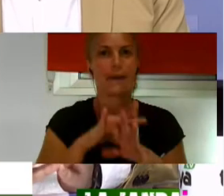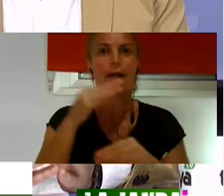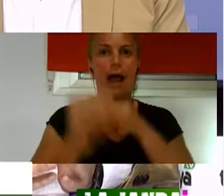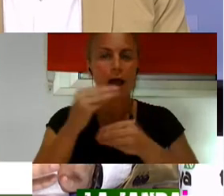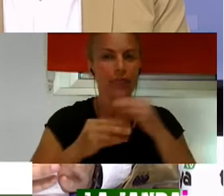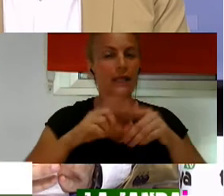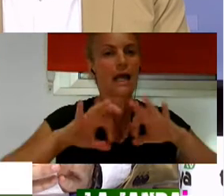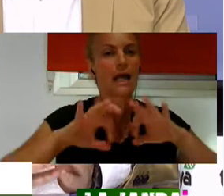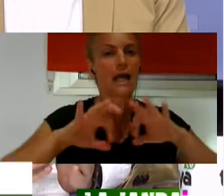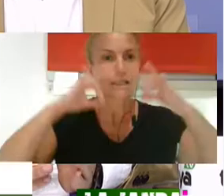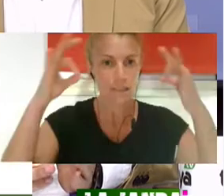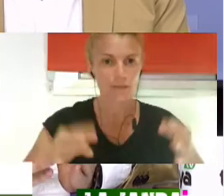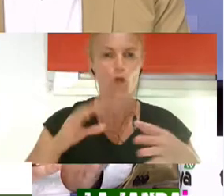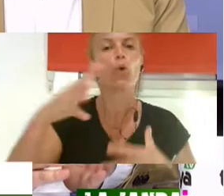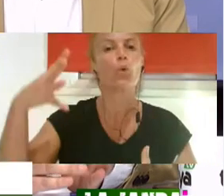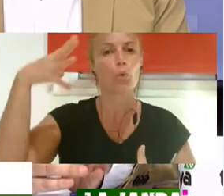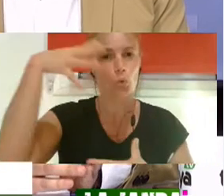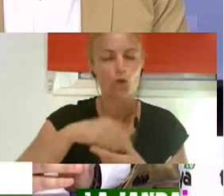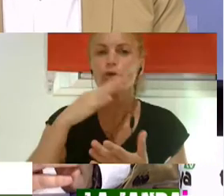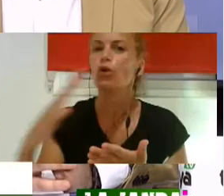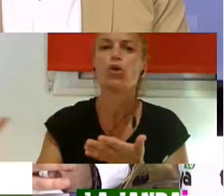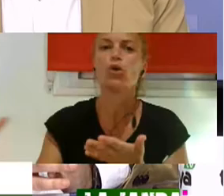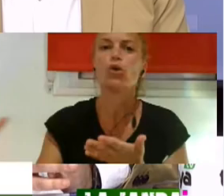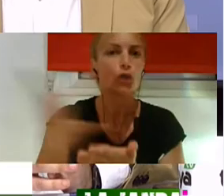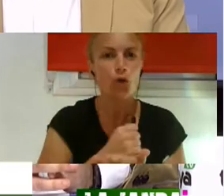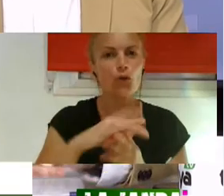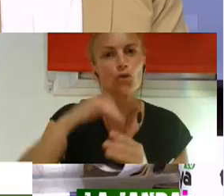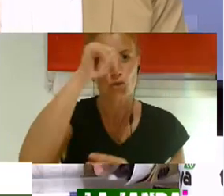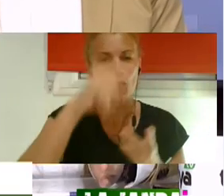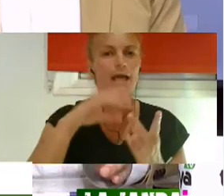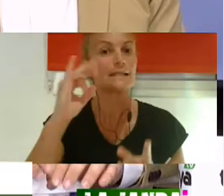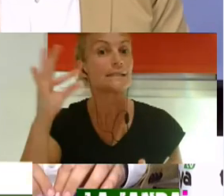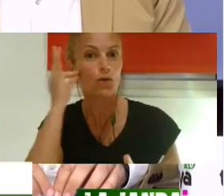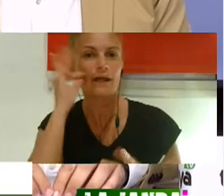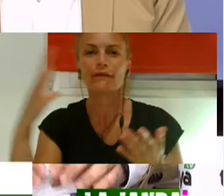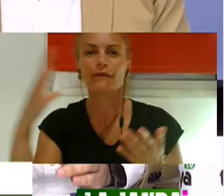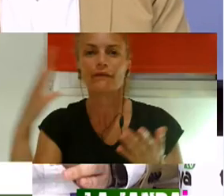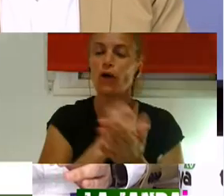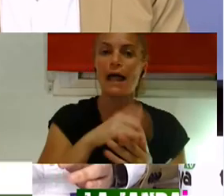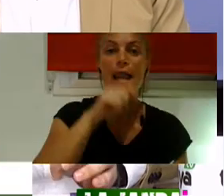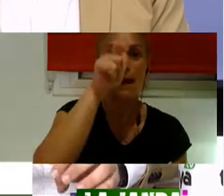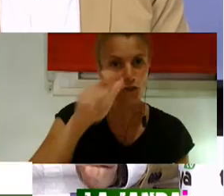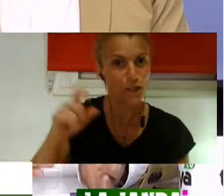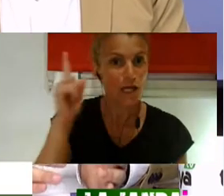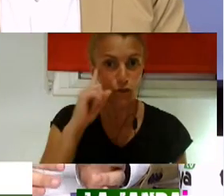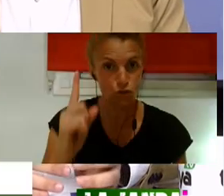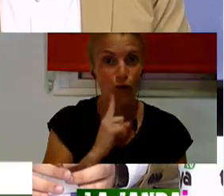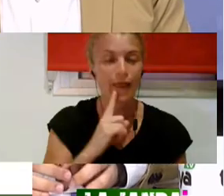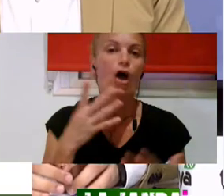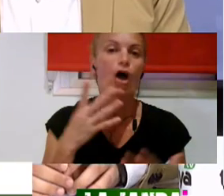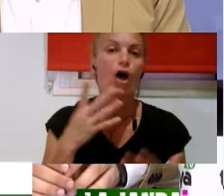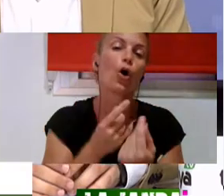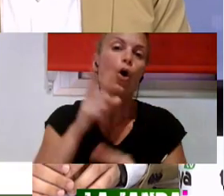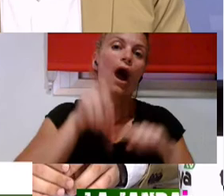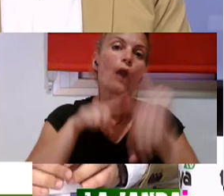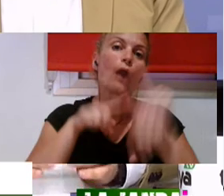la inclusión de todos y todas las personas sordas o con alguna